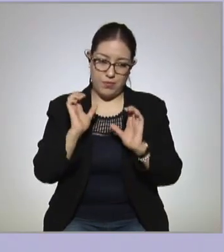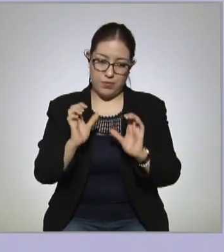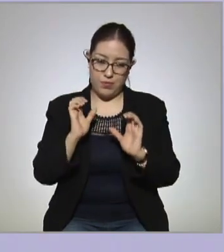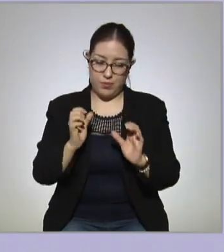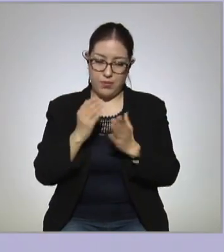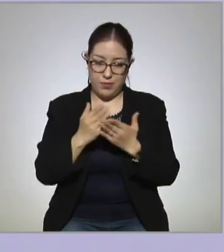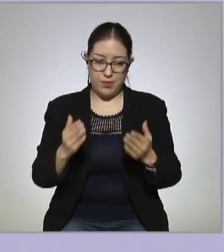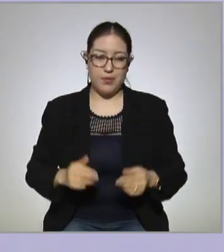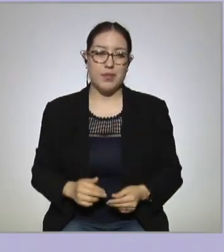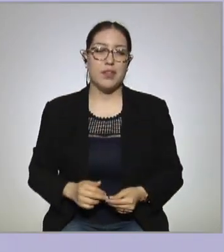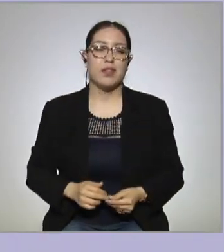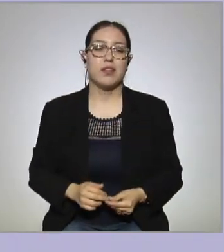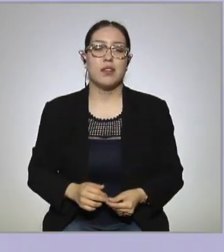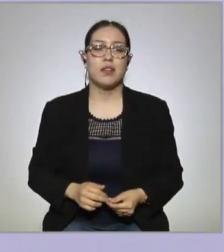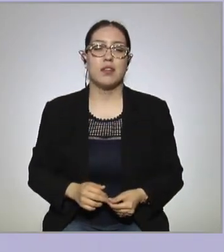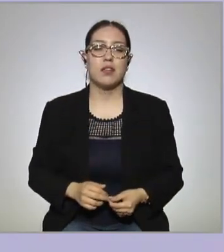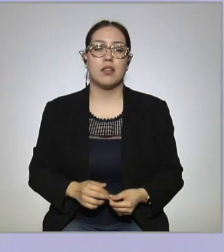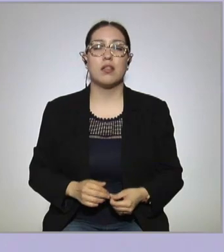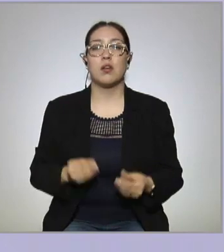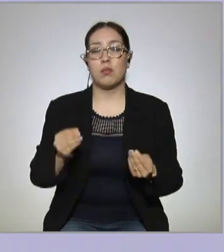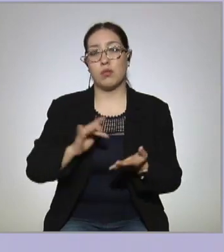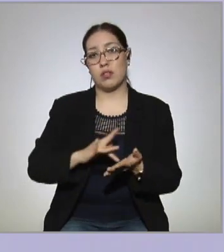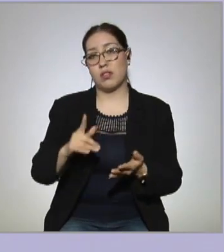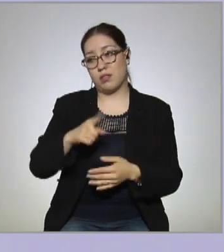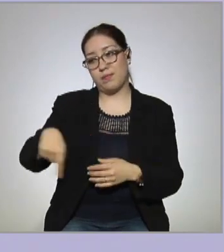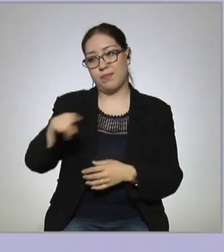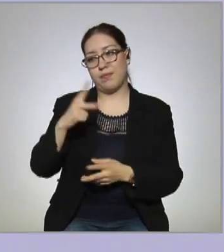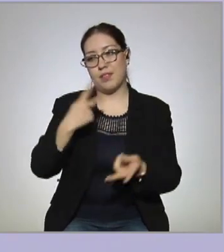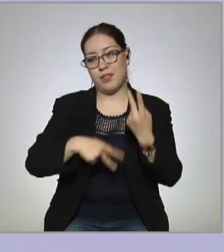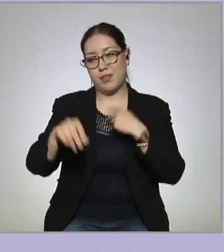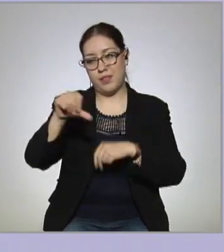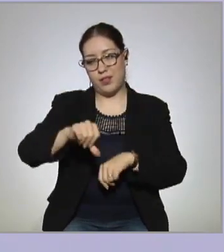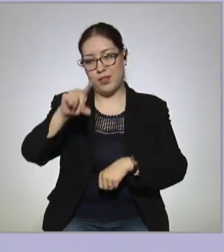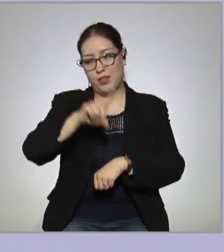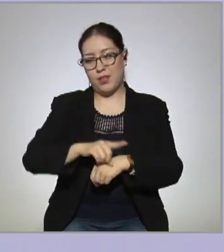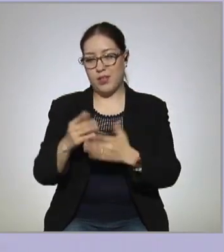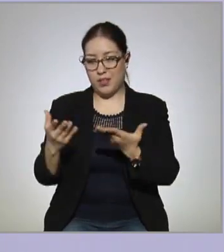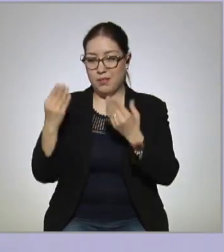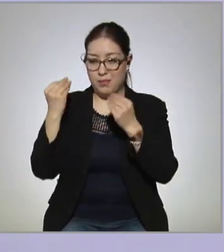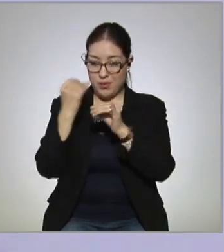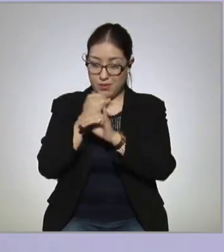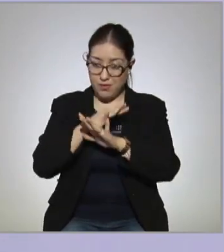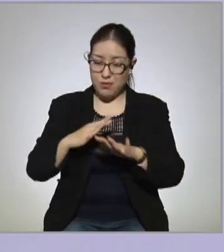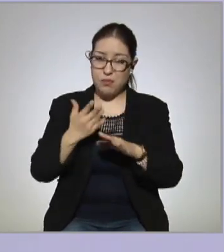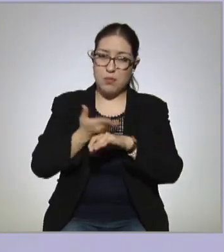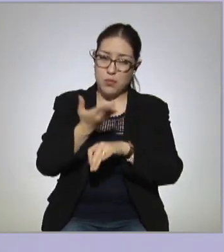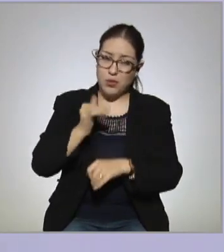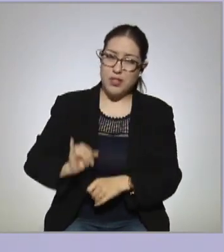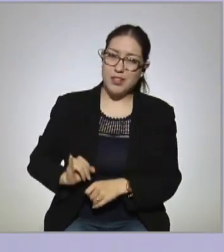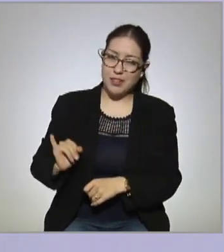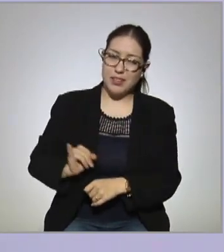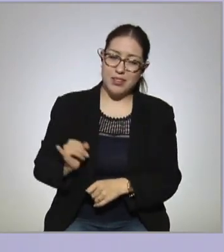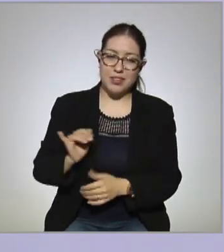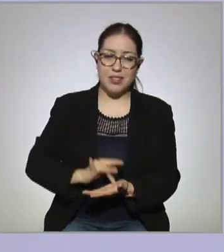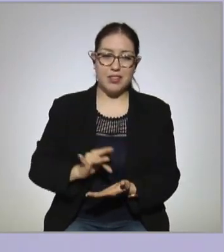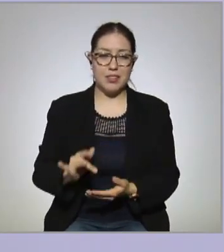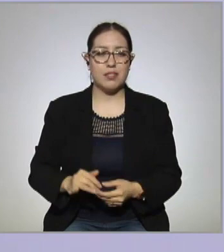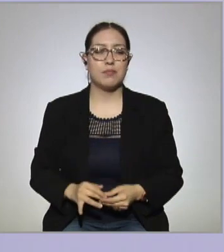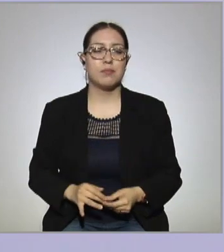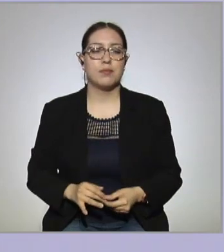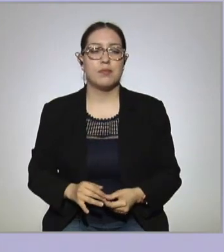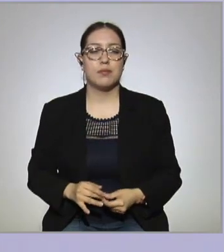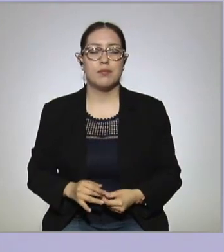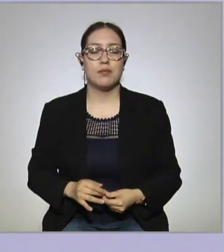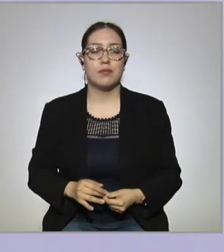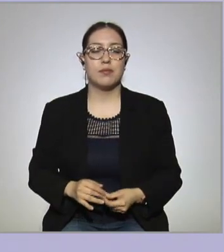para los ortopedistas. Doctor, les quiero agradecer que hayan estado el día de hoy aquí con nosotros. Mucha información muy interesante se ha dado. No habíamos hablado de hombro, creo que